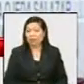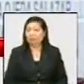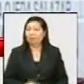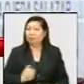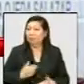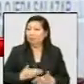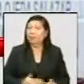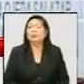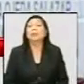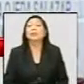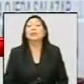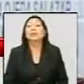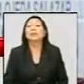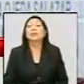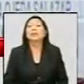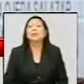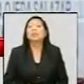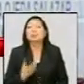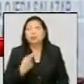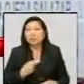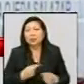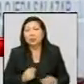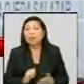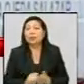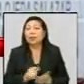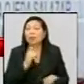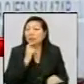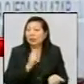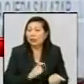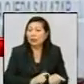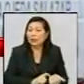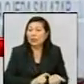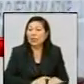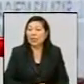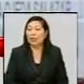degeneración macular, edema, retinopatía diabética,